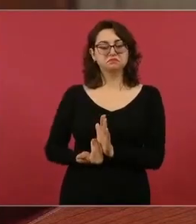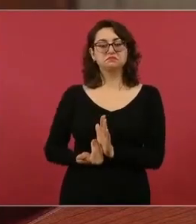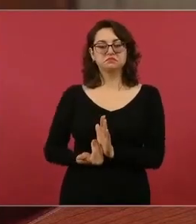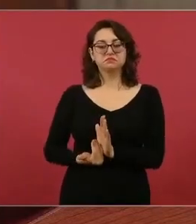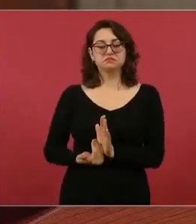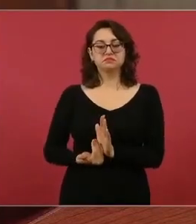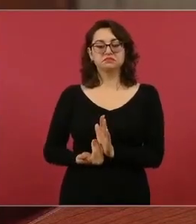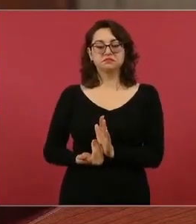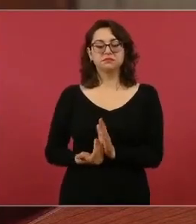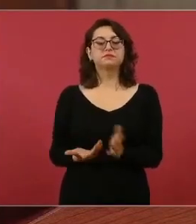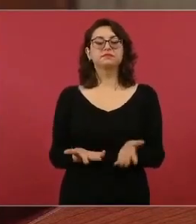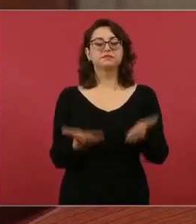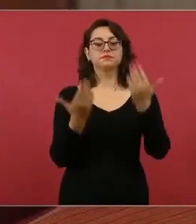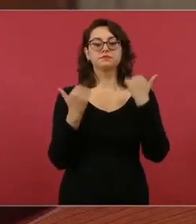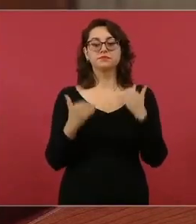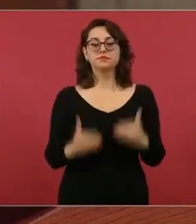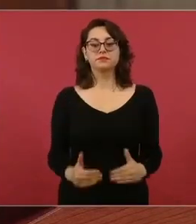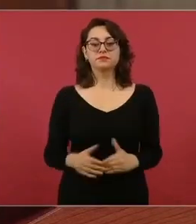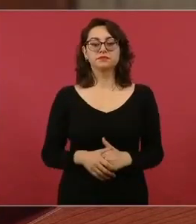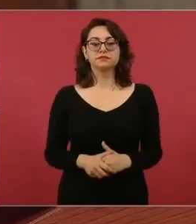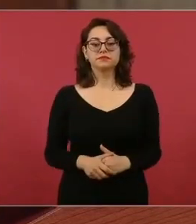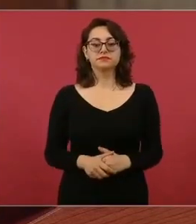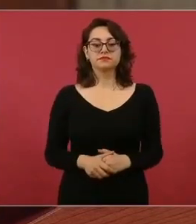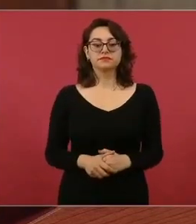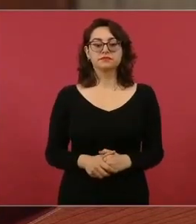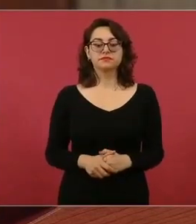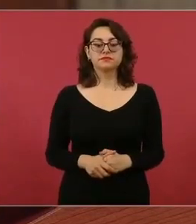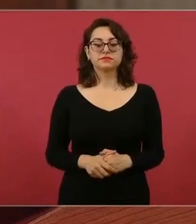Seguimos manteniendo primer lugar